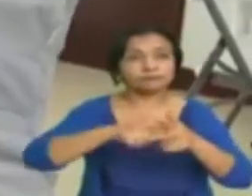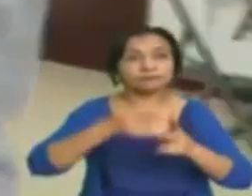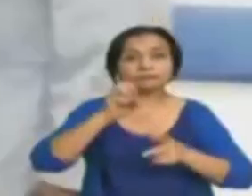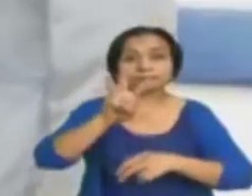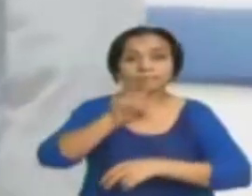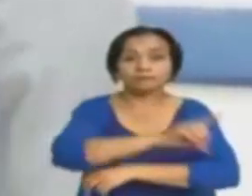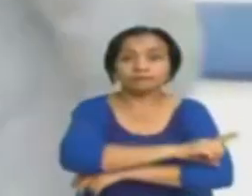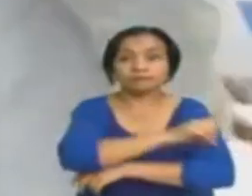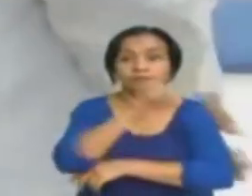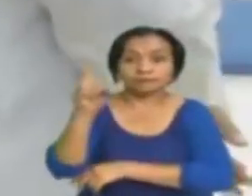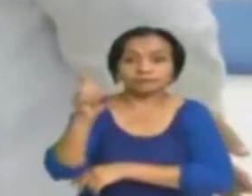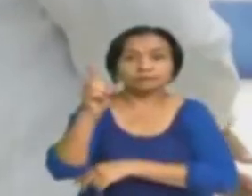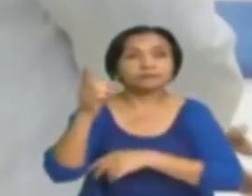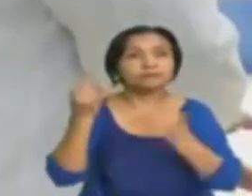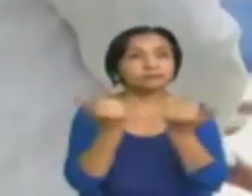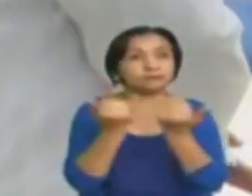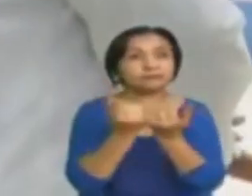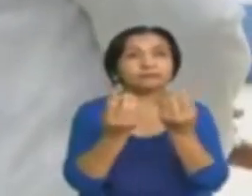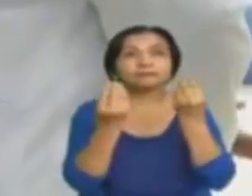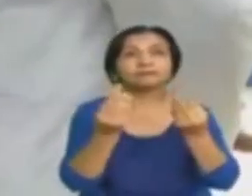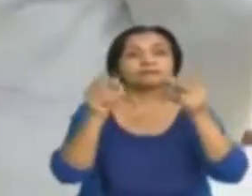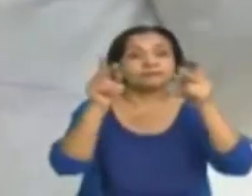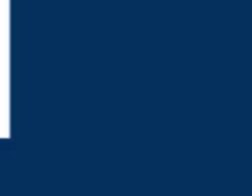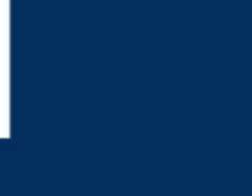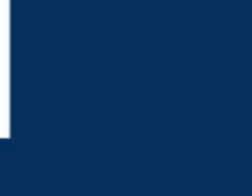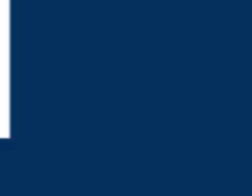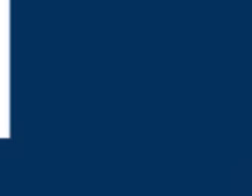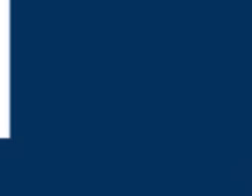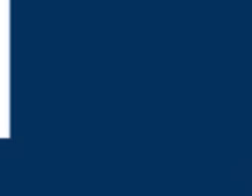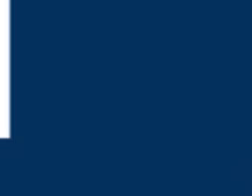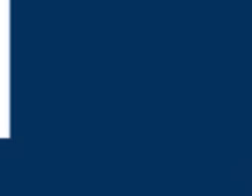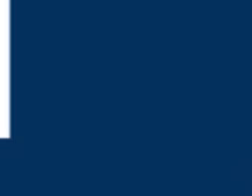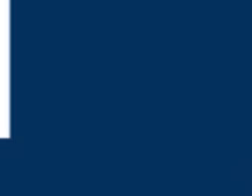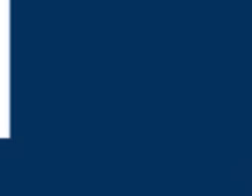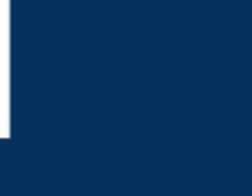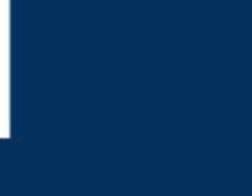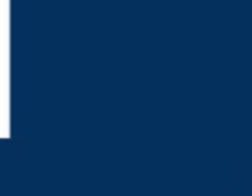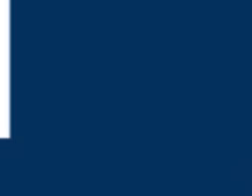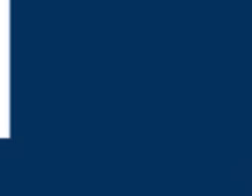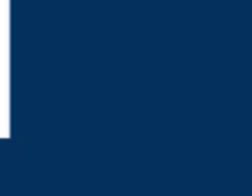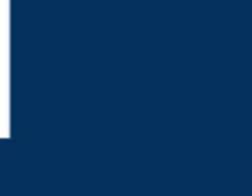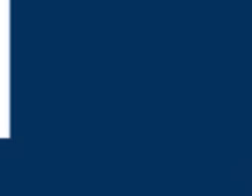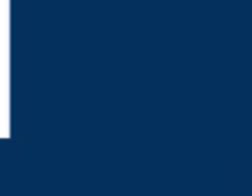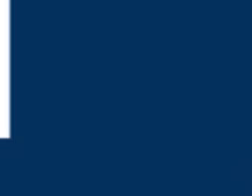responsables, que estamos, porque hemos aprendido a cuidarnos, aplicando